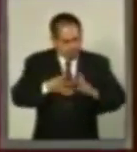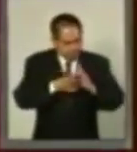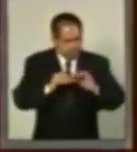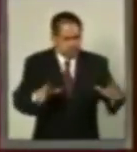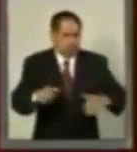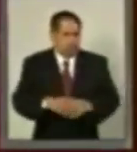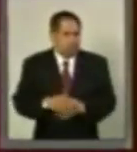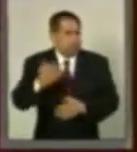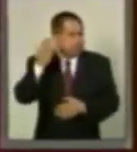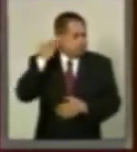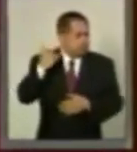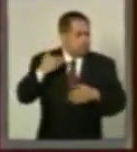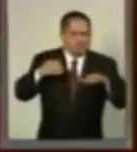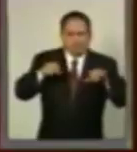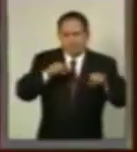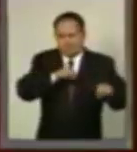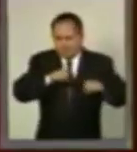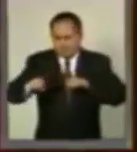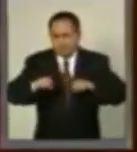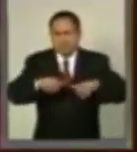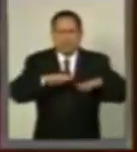los sismos y los fenómenos